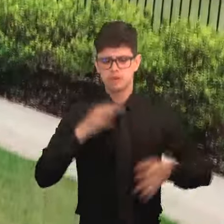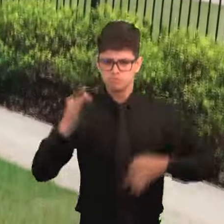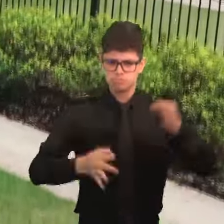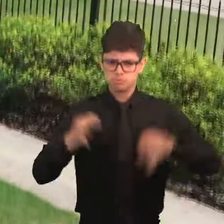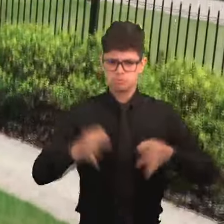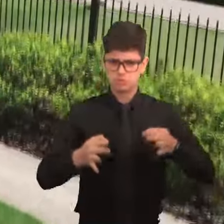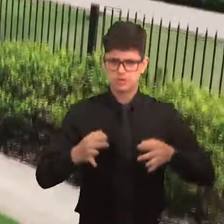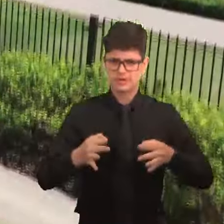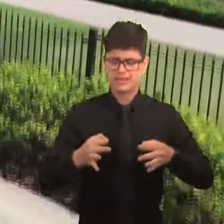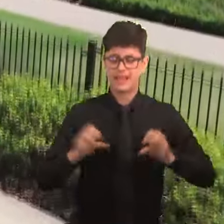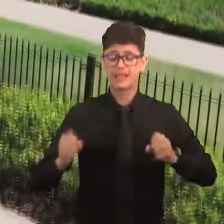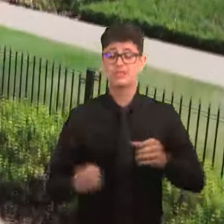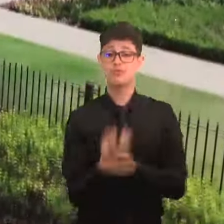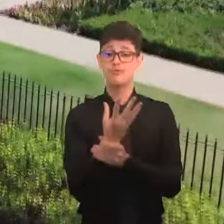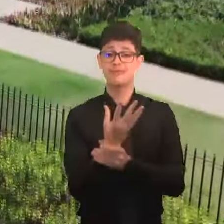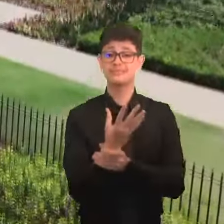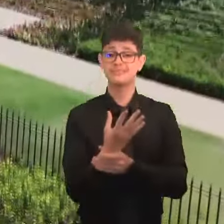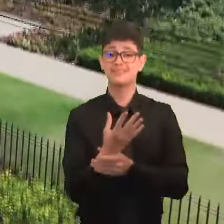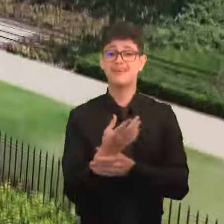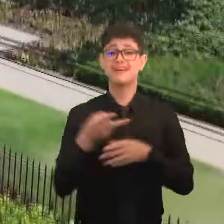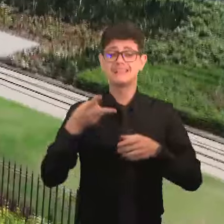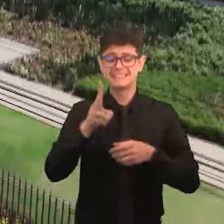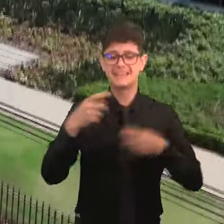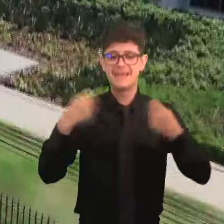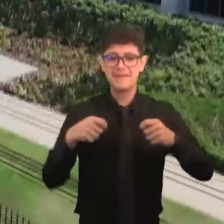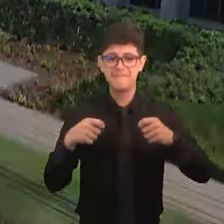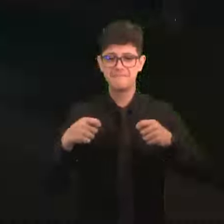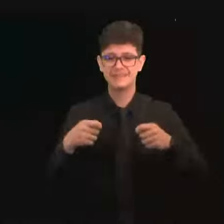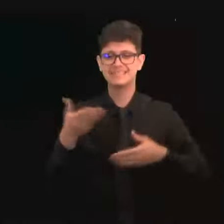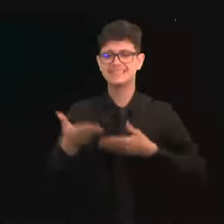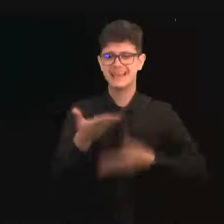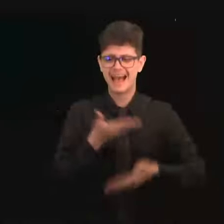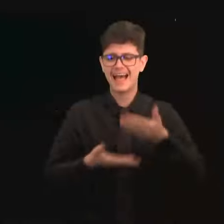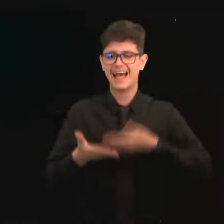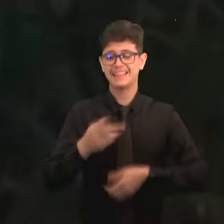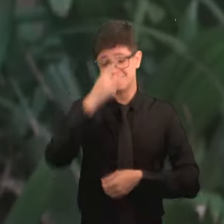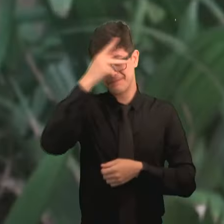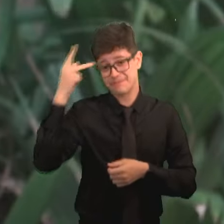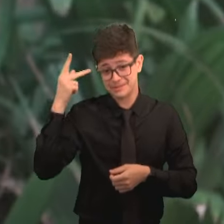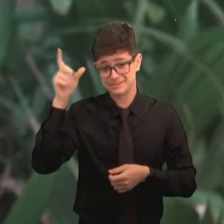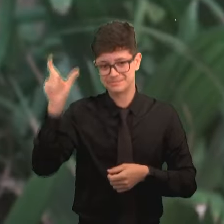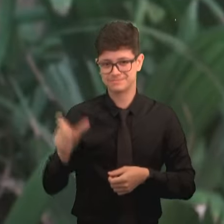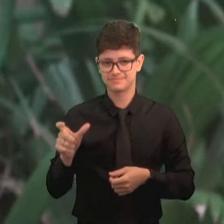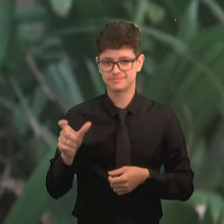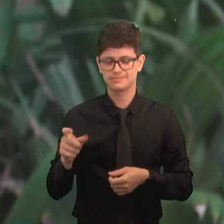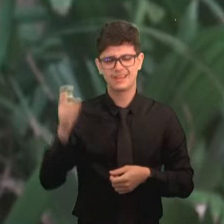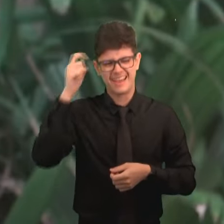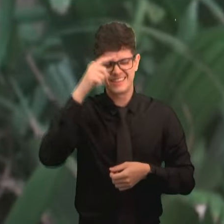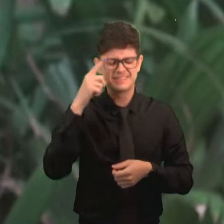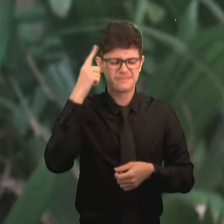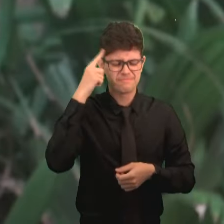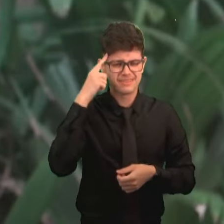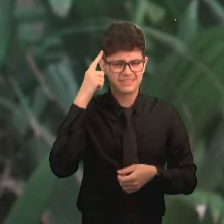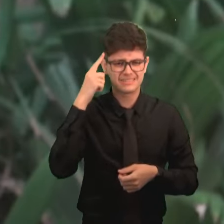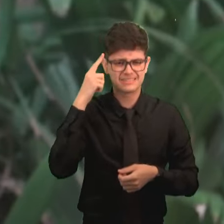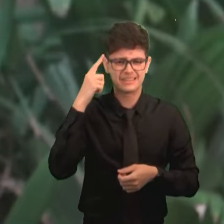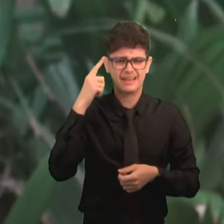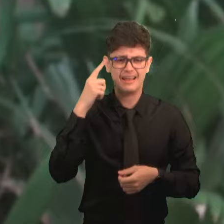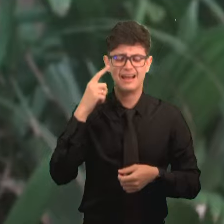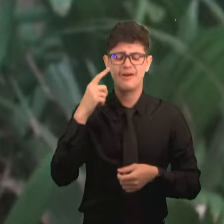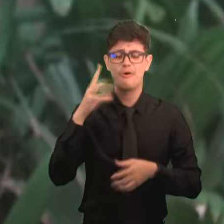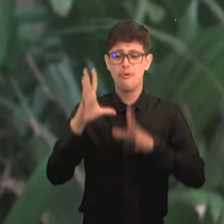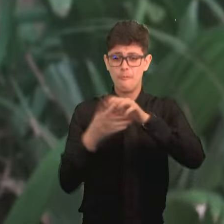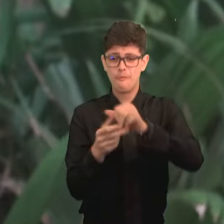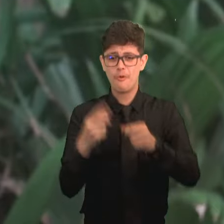Así como la justicia, la innovación debe siempre servir para atender a las personas. Es difícil pensar que en